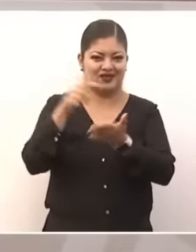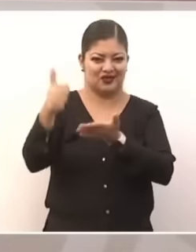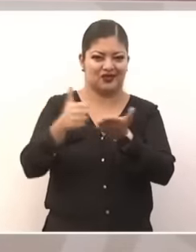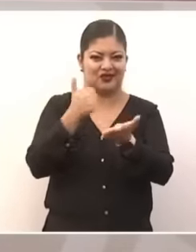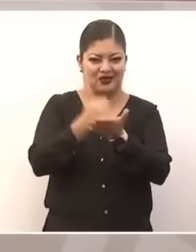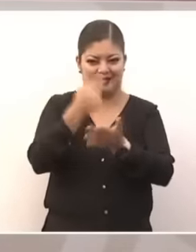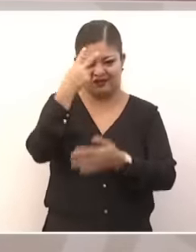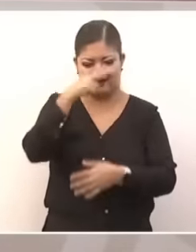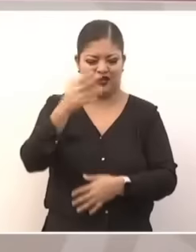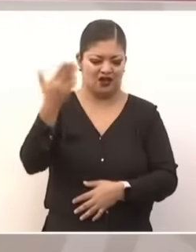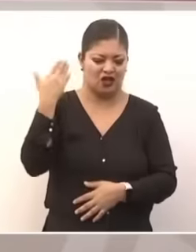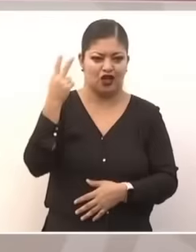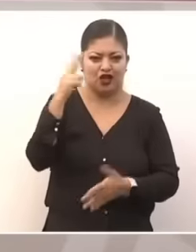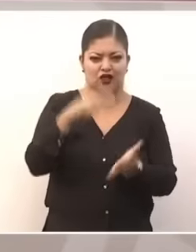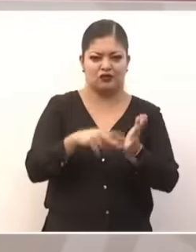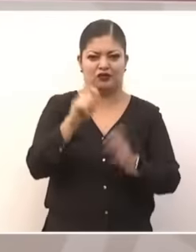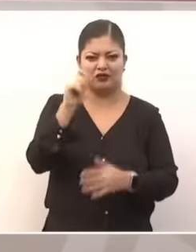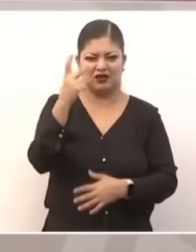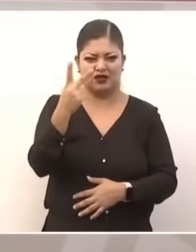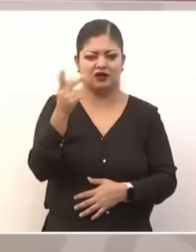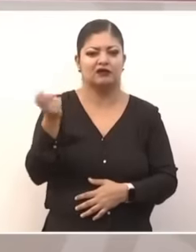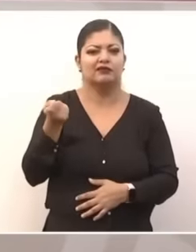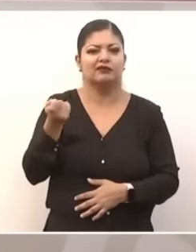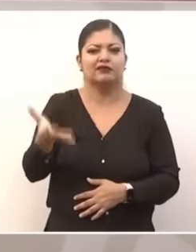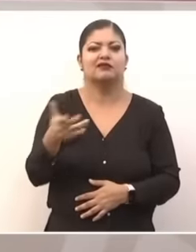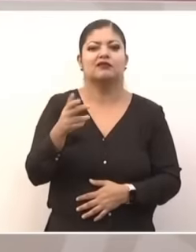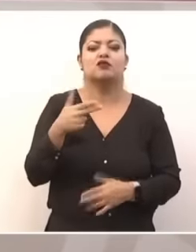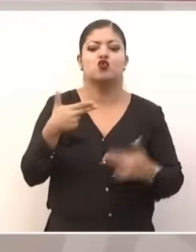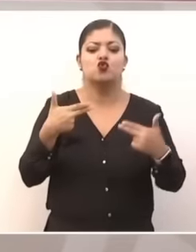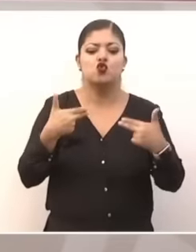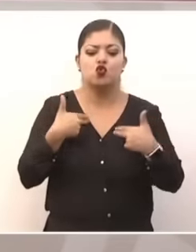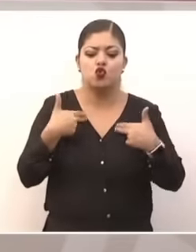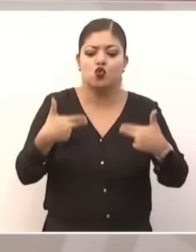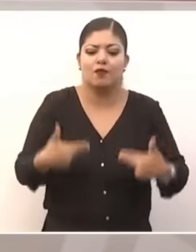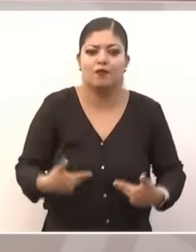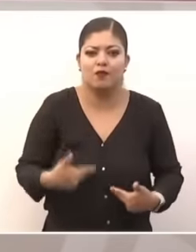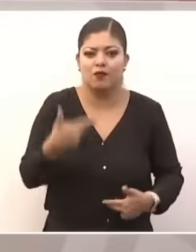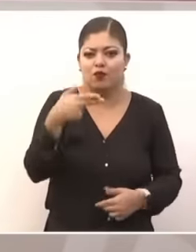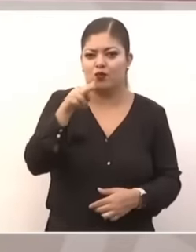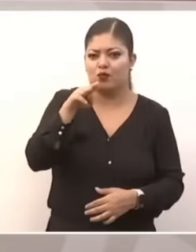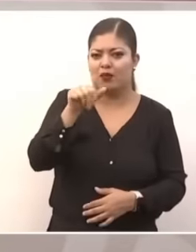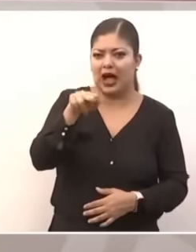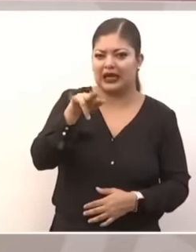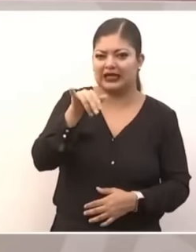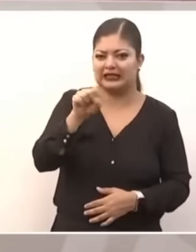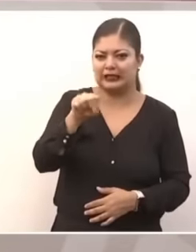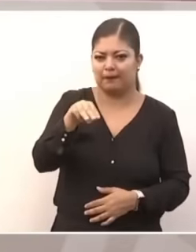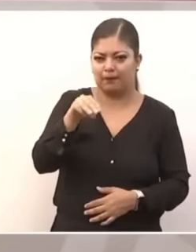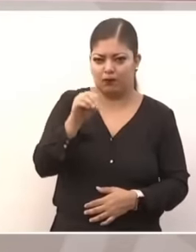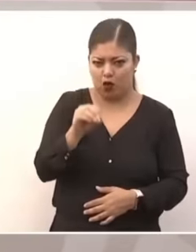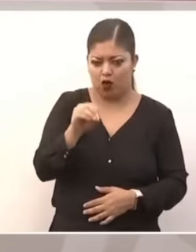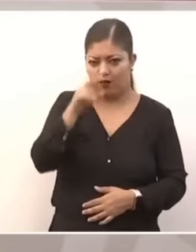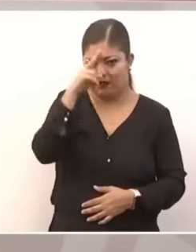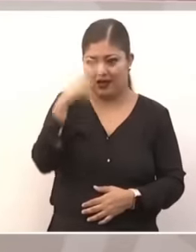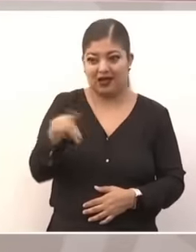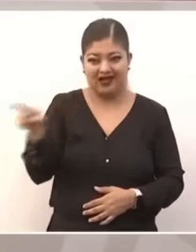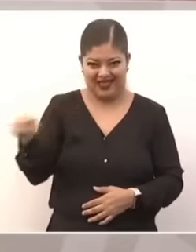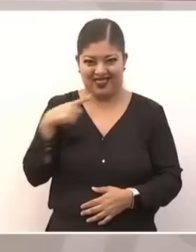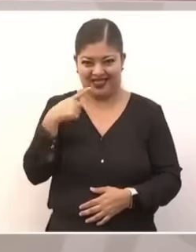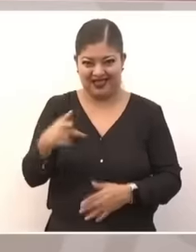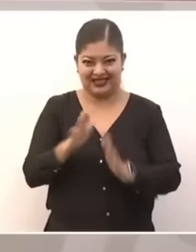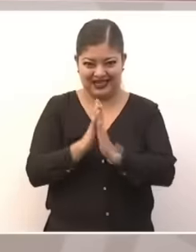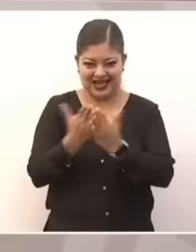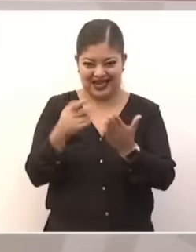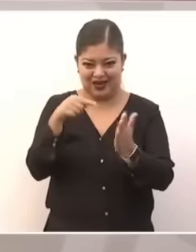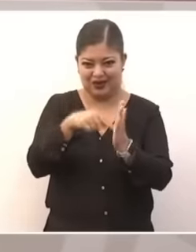en 2022 le llamó el humanismo mexicano. Él dice en su libro Gracias